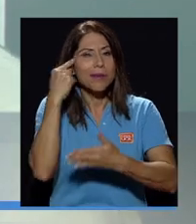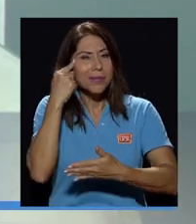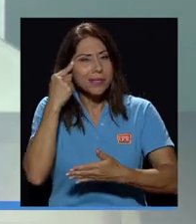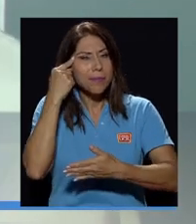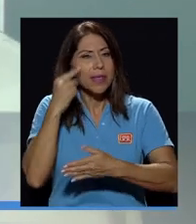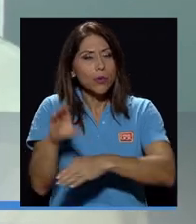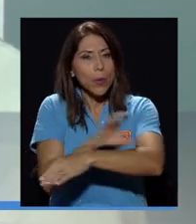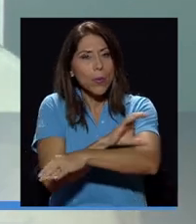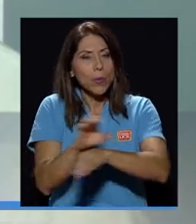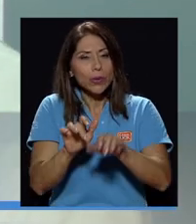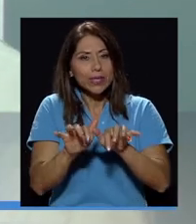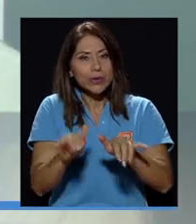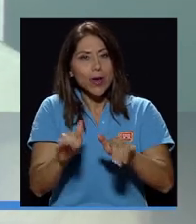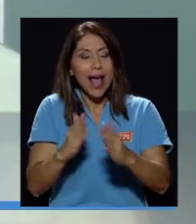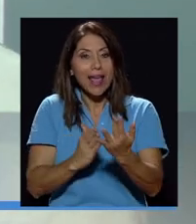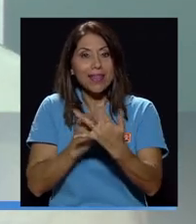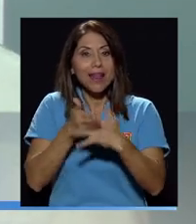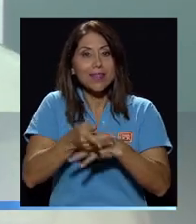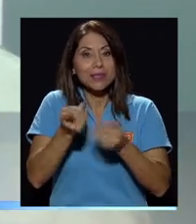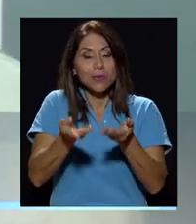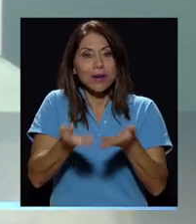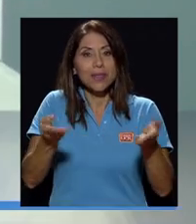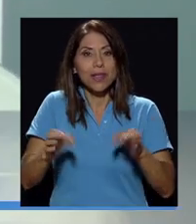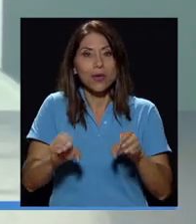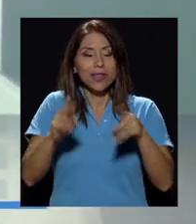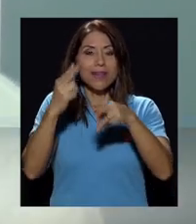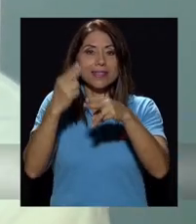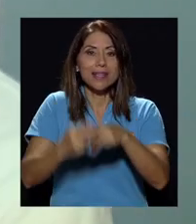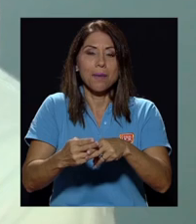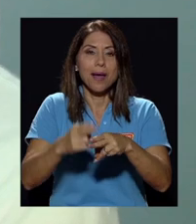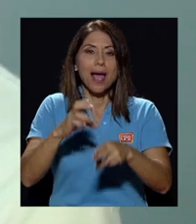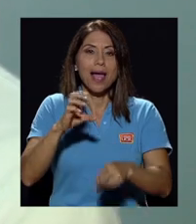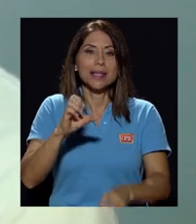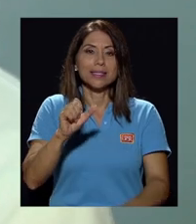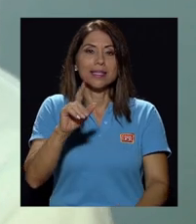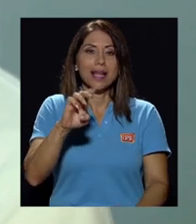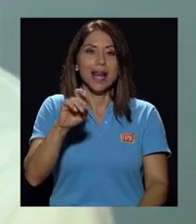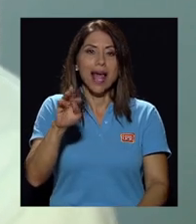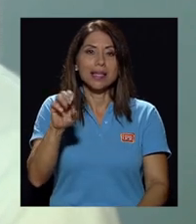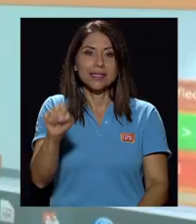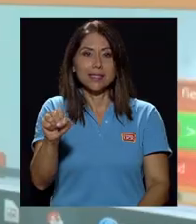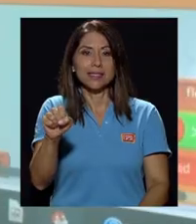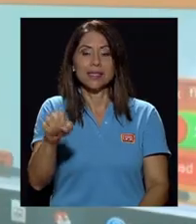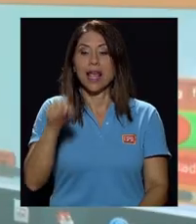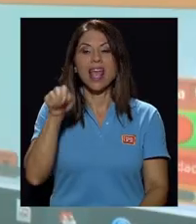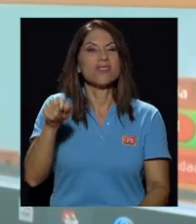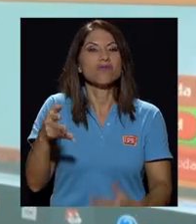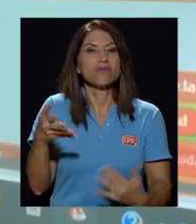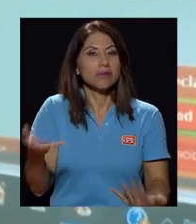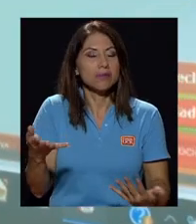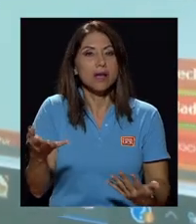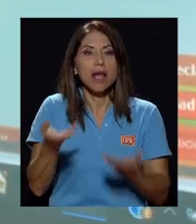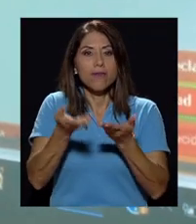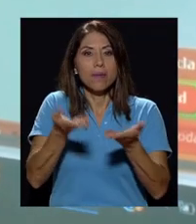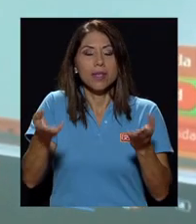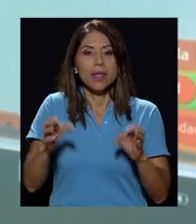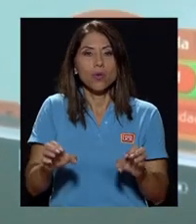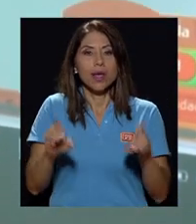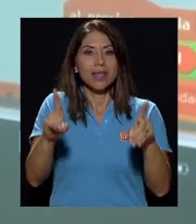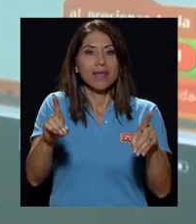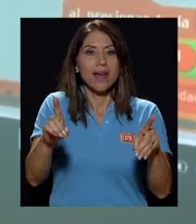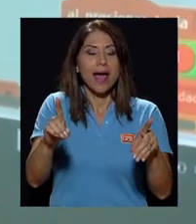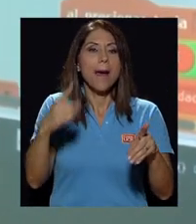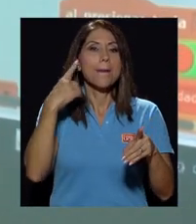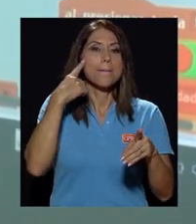computacional a través de una herramienta educativa que se llama scratch es una herramienta educativa que está diseñada